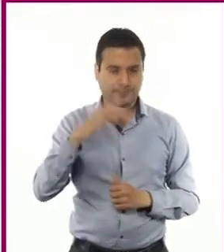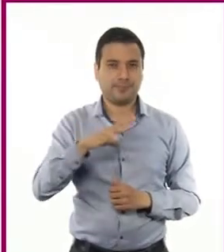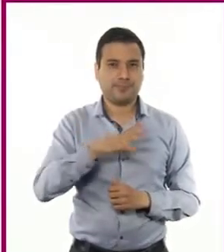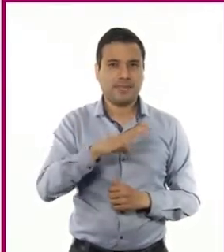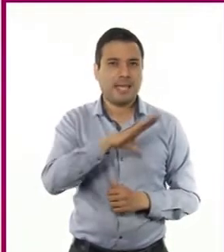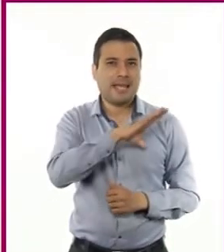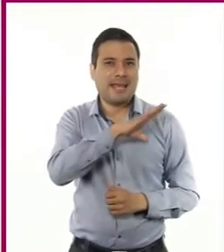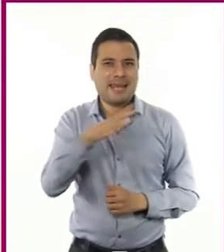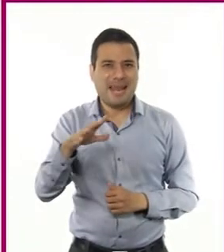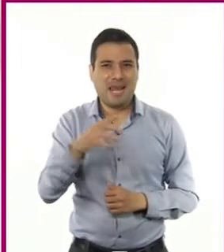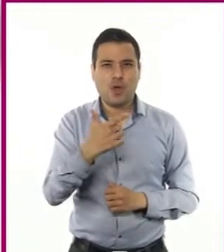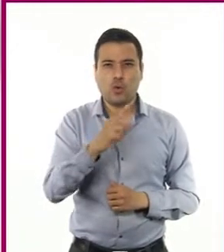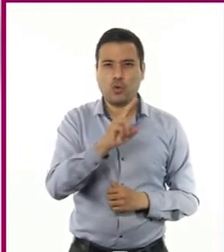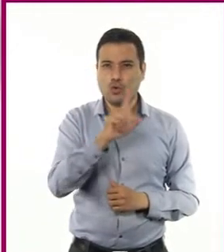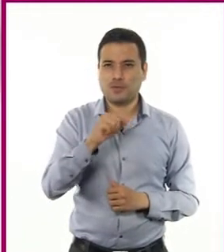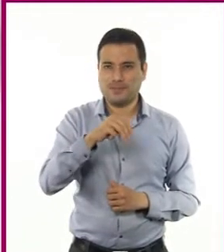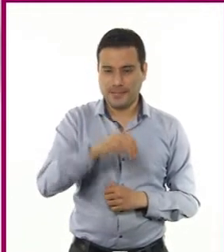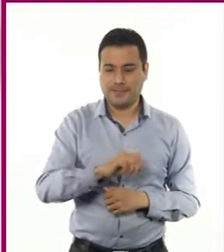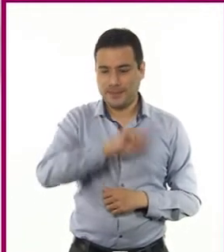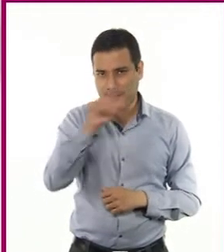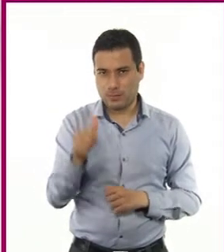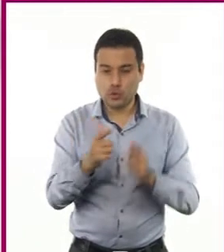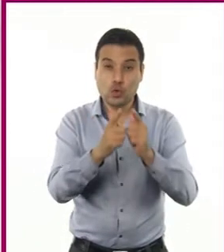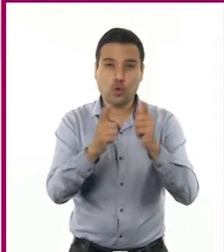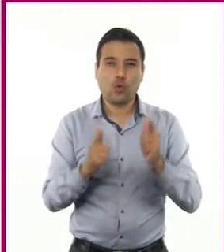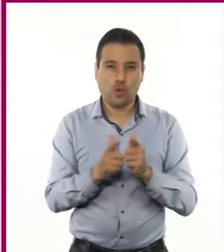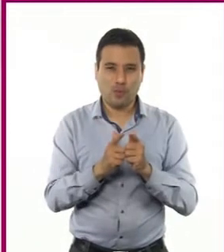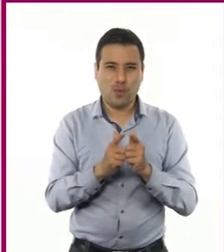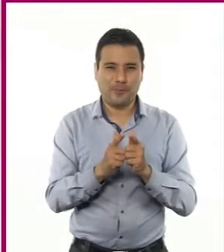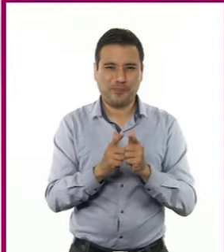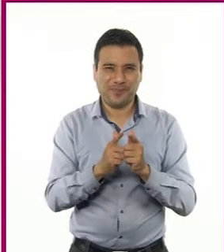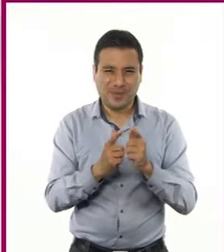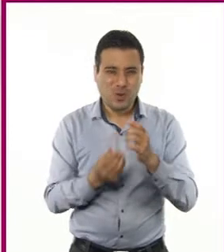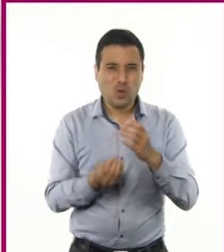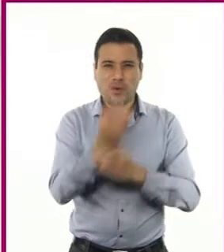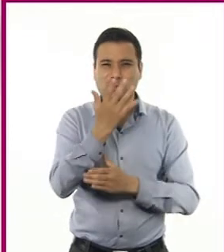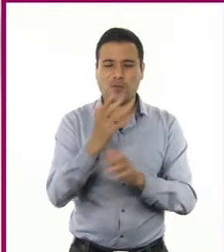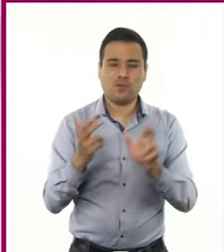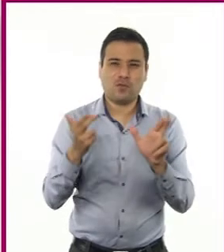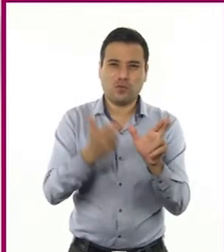Guzmán y posteriormente por el movimiento ferrocarrilero de